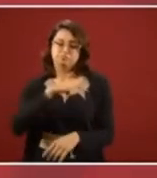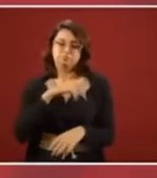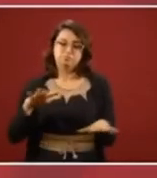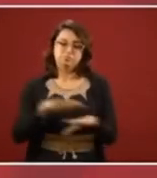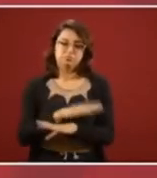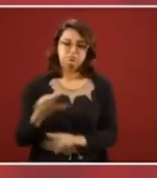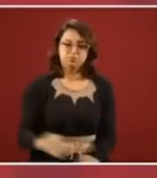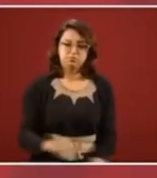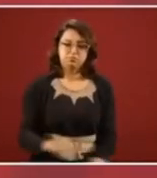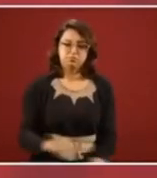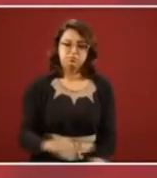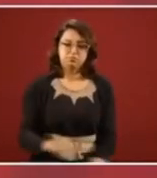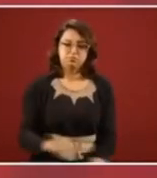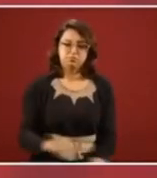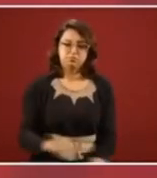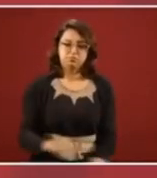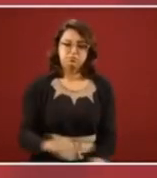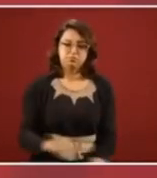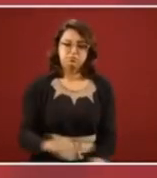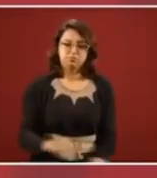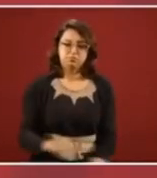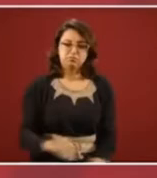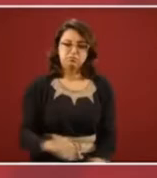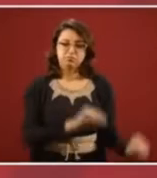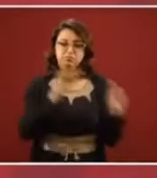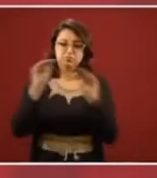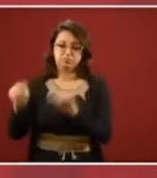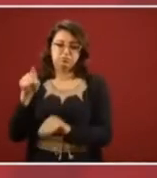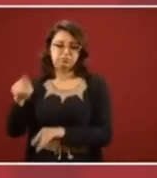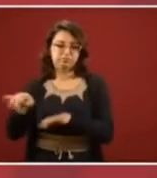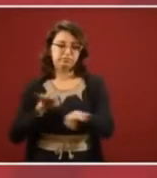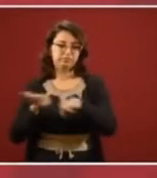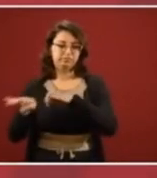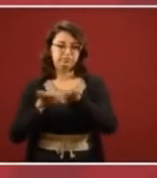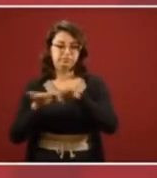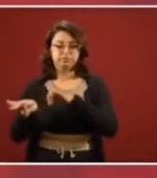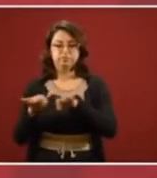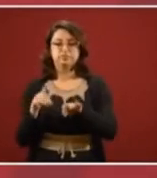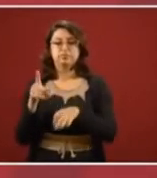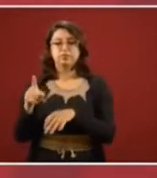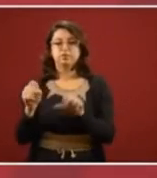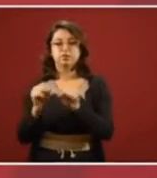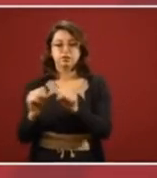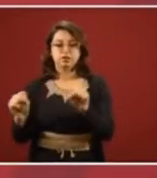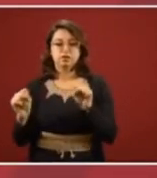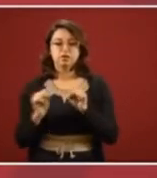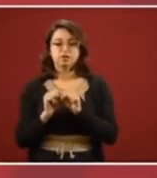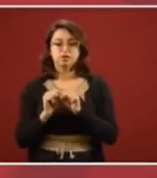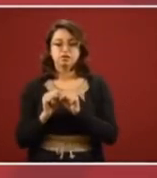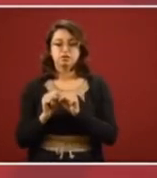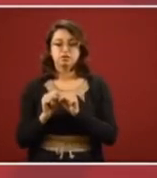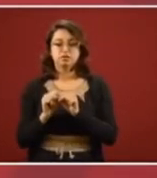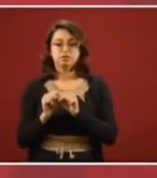atender el hueco entre atiende entender y una sala que sé